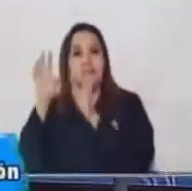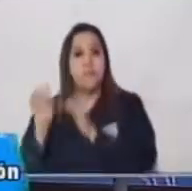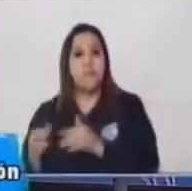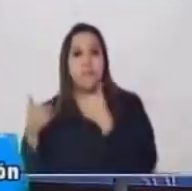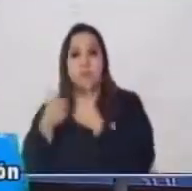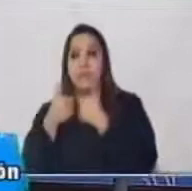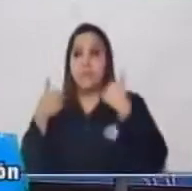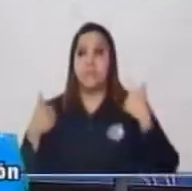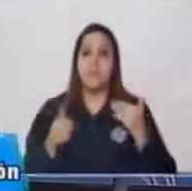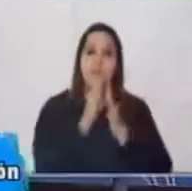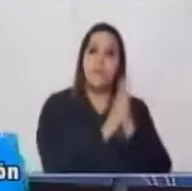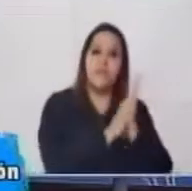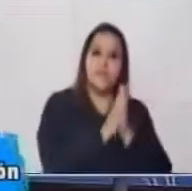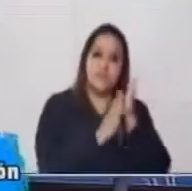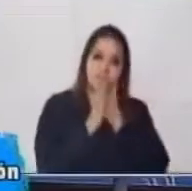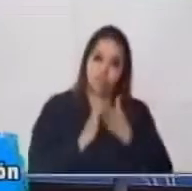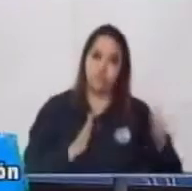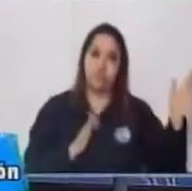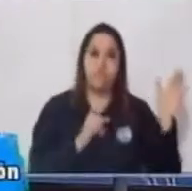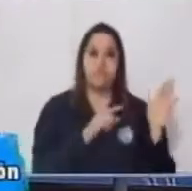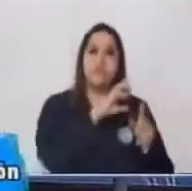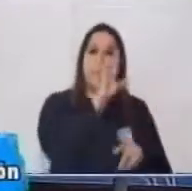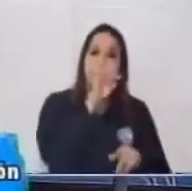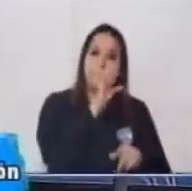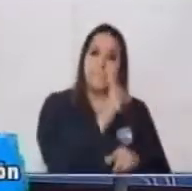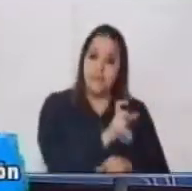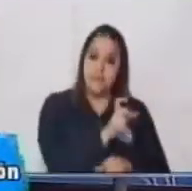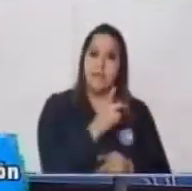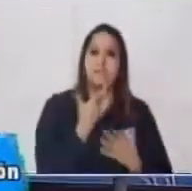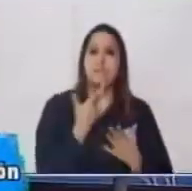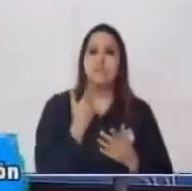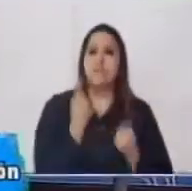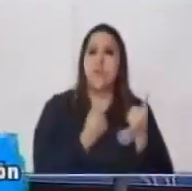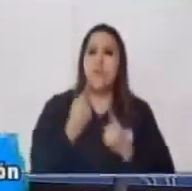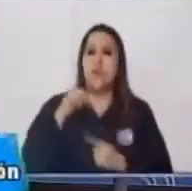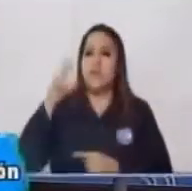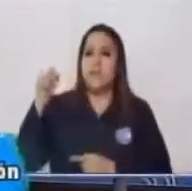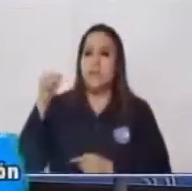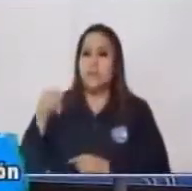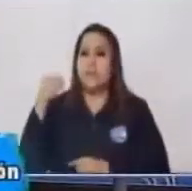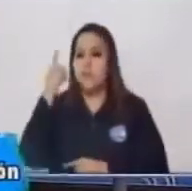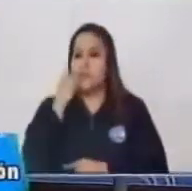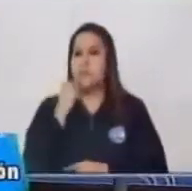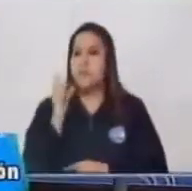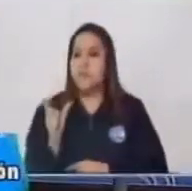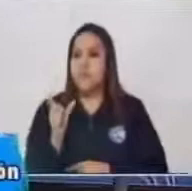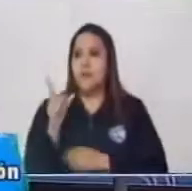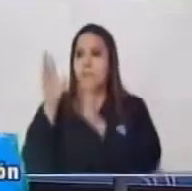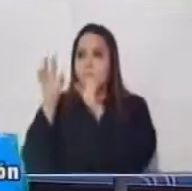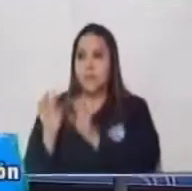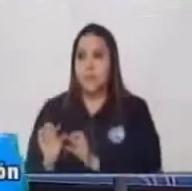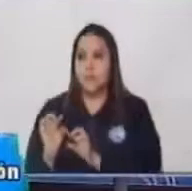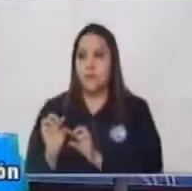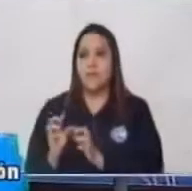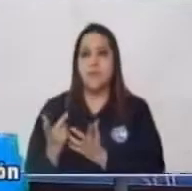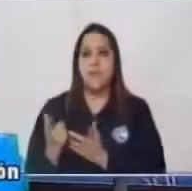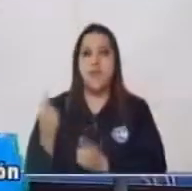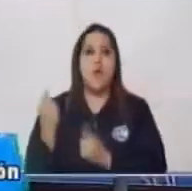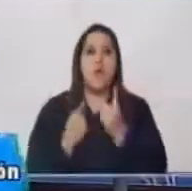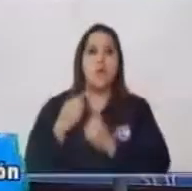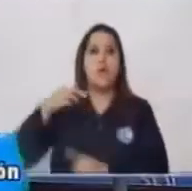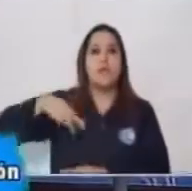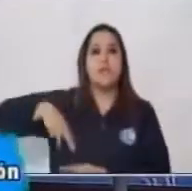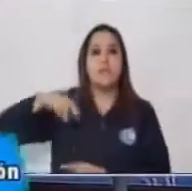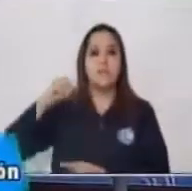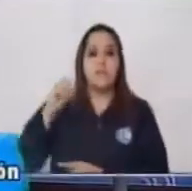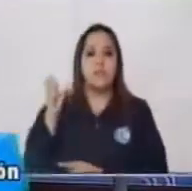máquinas simples, el predicado. ¿Cuál es el núcleo del sujeto? Personas. ¿Cuál es el modificador directo?